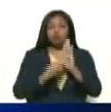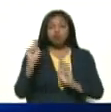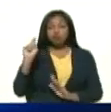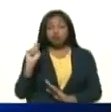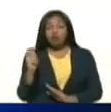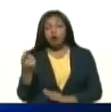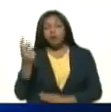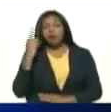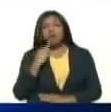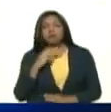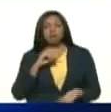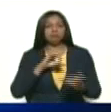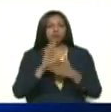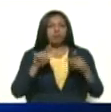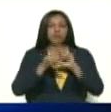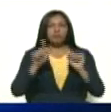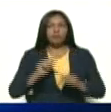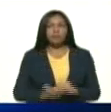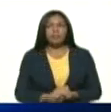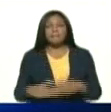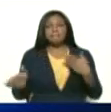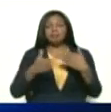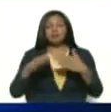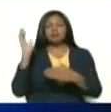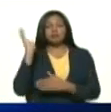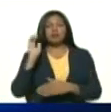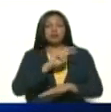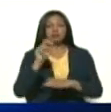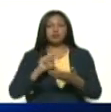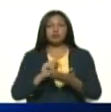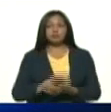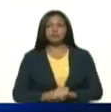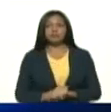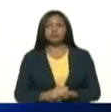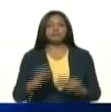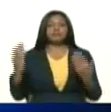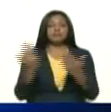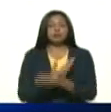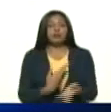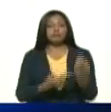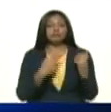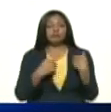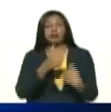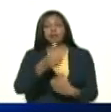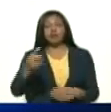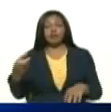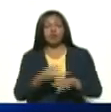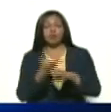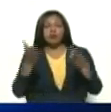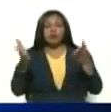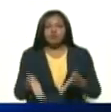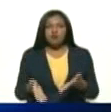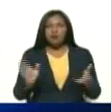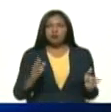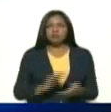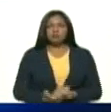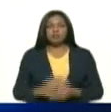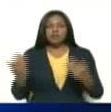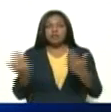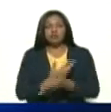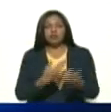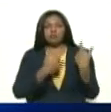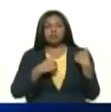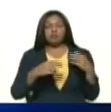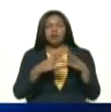Eliminó todos los poderes públicos. Cerró la Asamblea Nacional. Le quitó sus cargos a todos los gobernadores, le quitó los cargos a todos